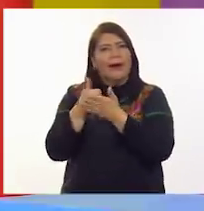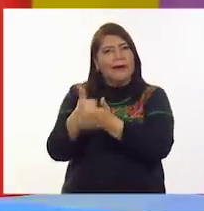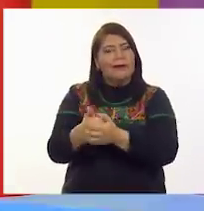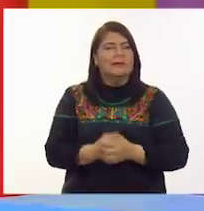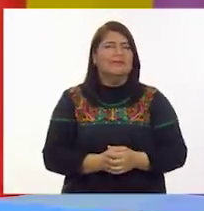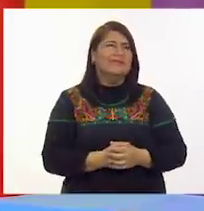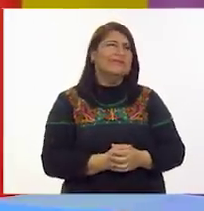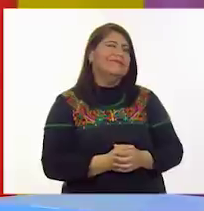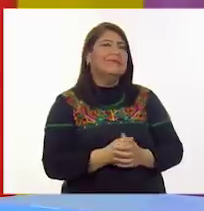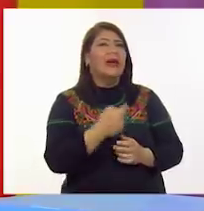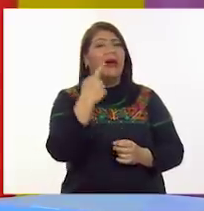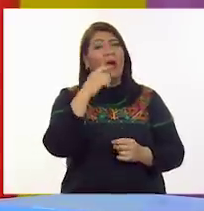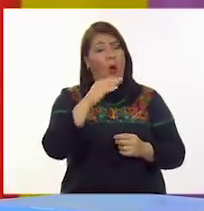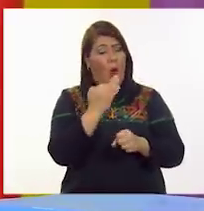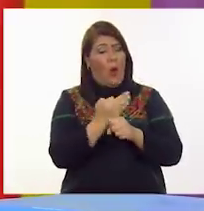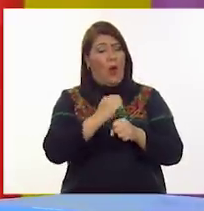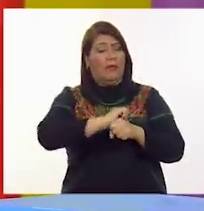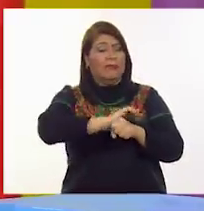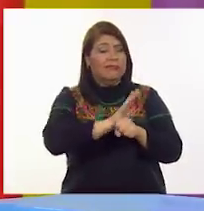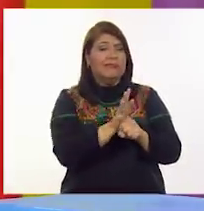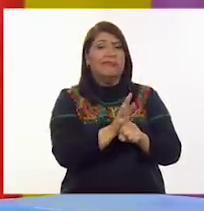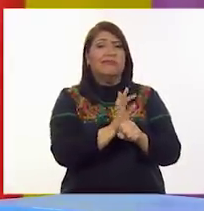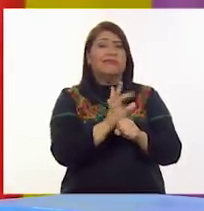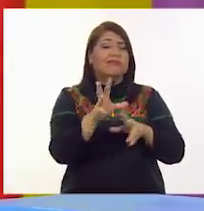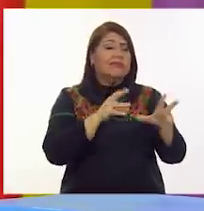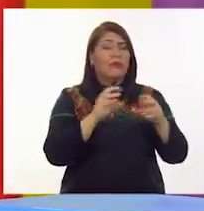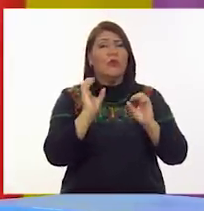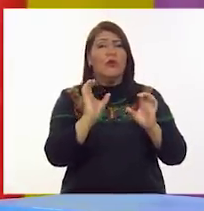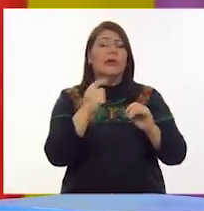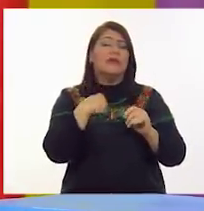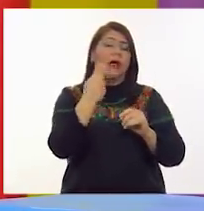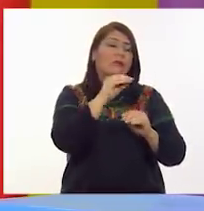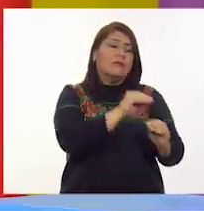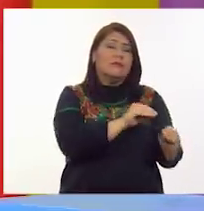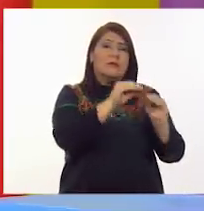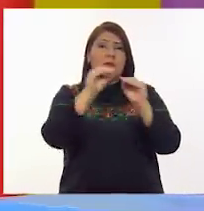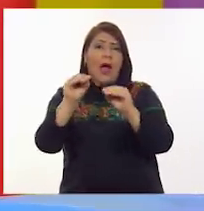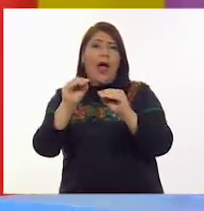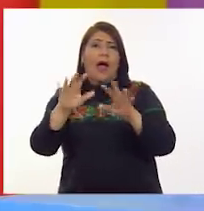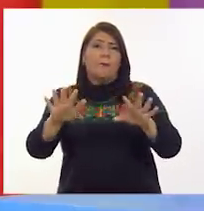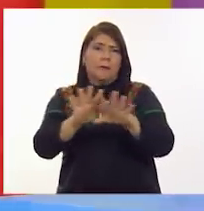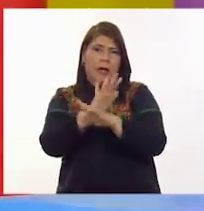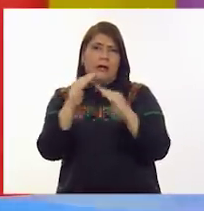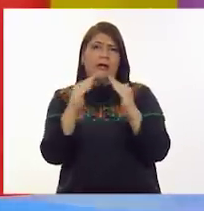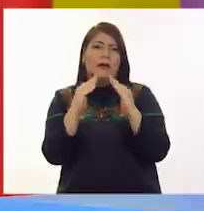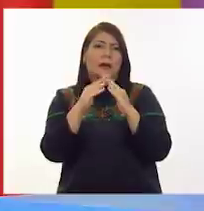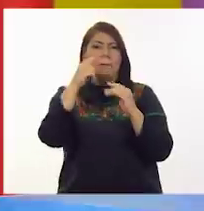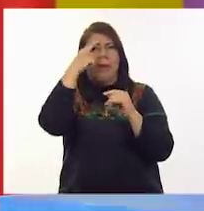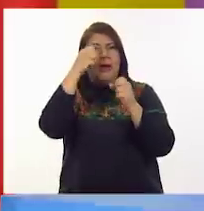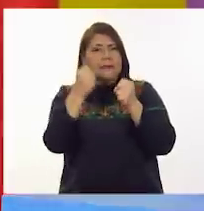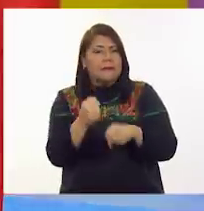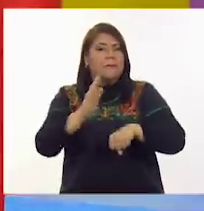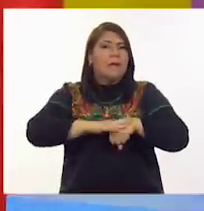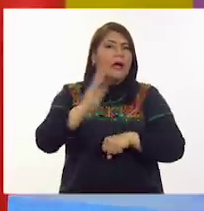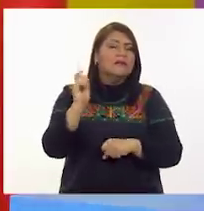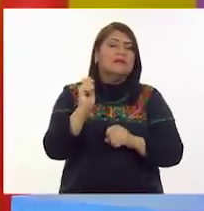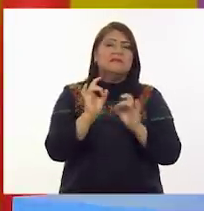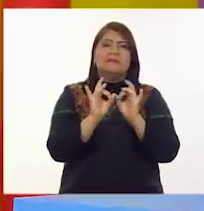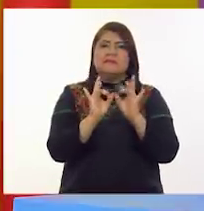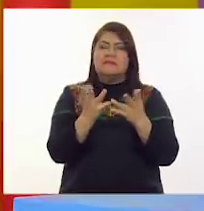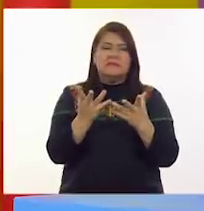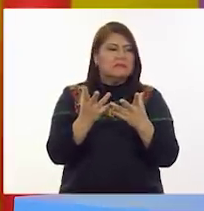que por el confinamiento mi familia y yo tuvimos que mudarnos de casa para estar un poquito más seguros. Y pues ahí ya no